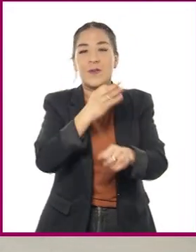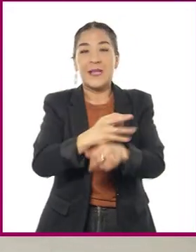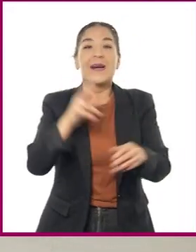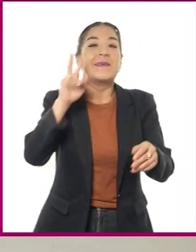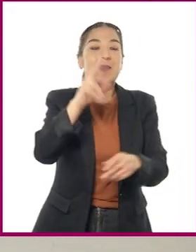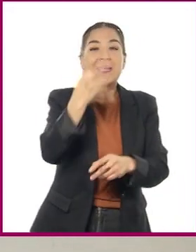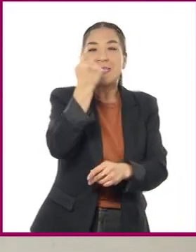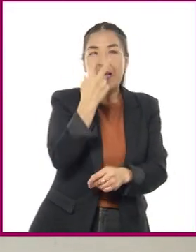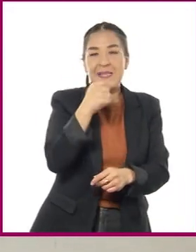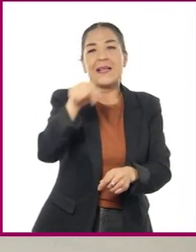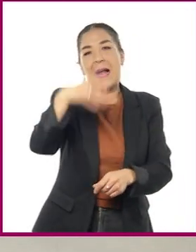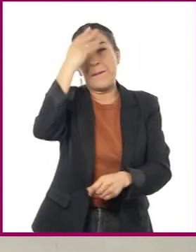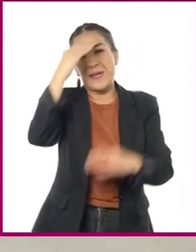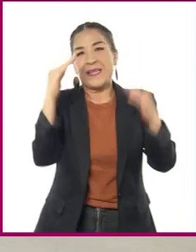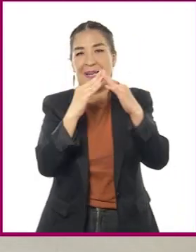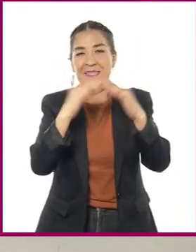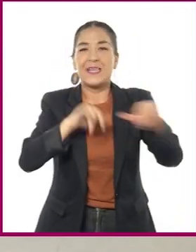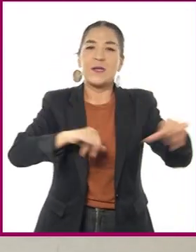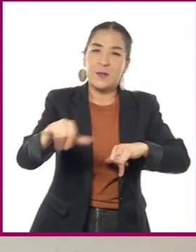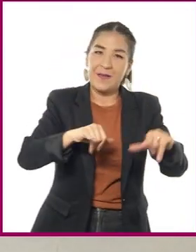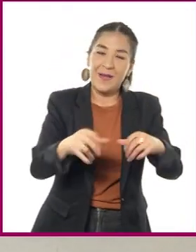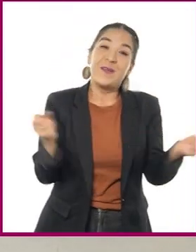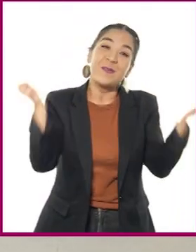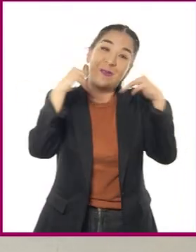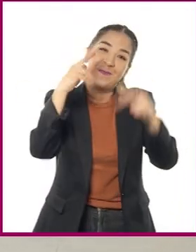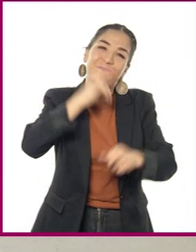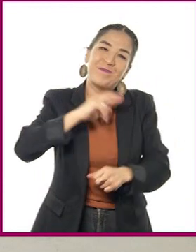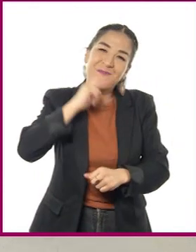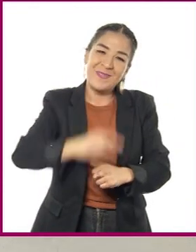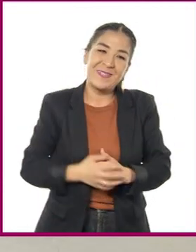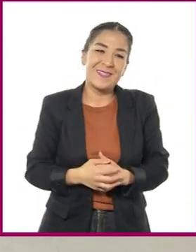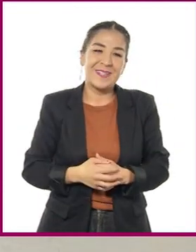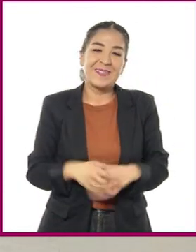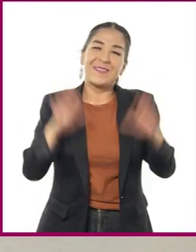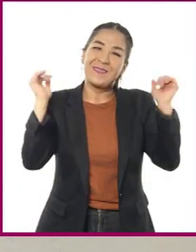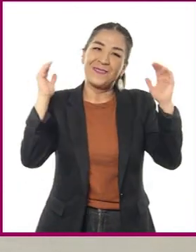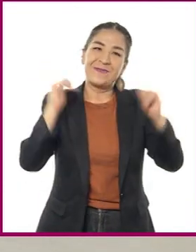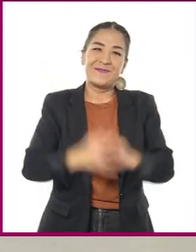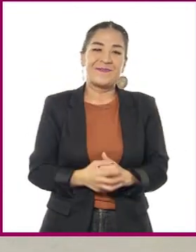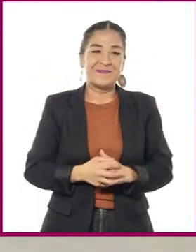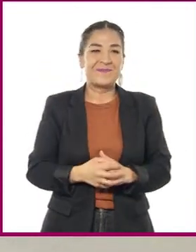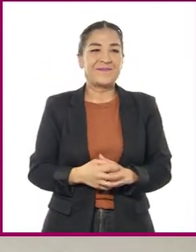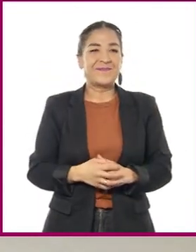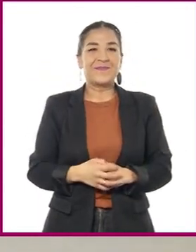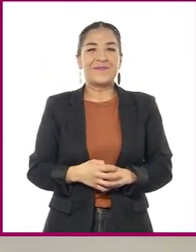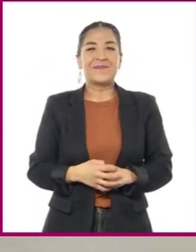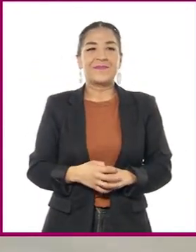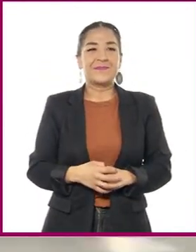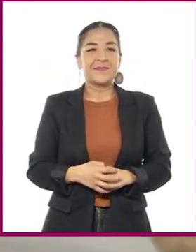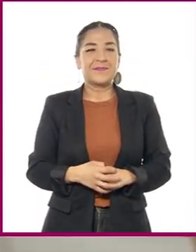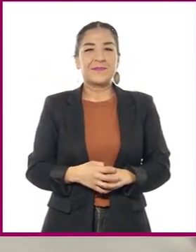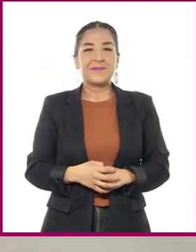Aprende en Casa Geografía. Así que nos vemos pronto. ¡Hasta la próxima!